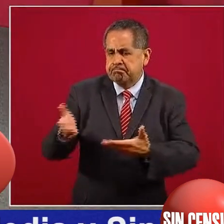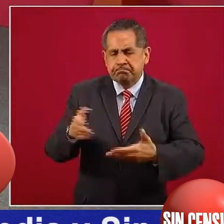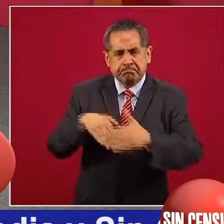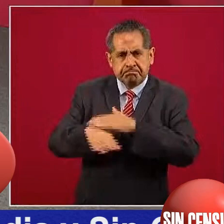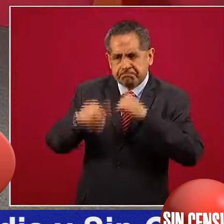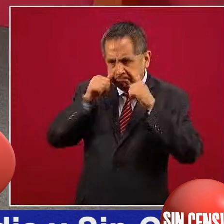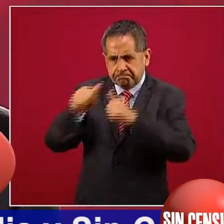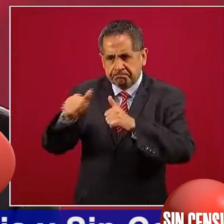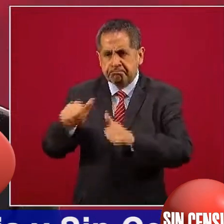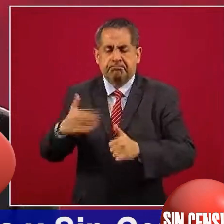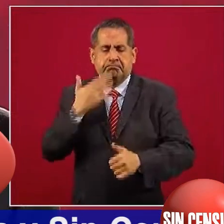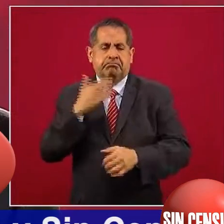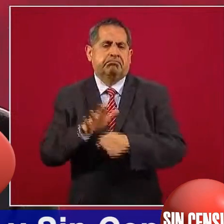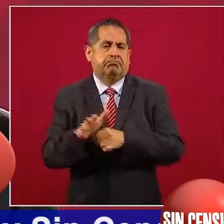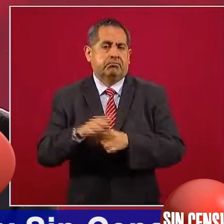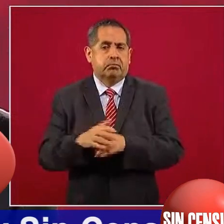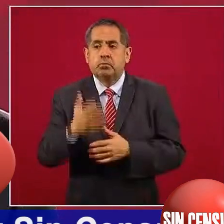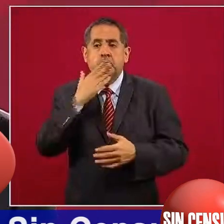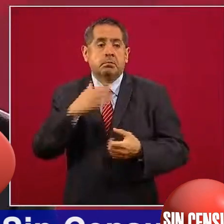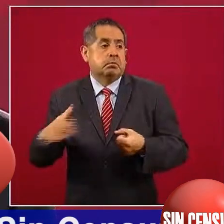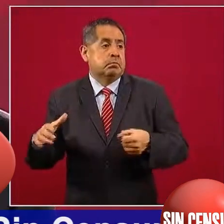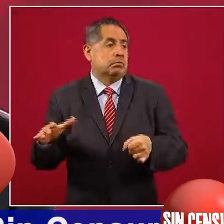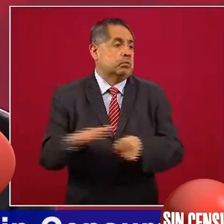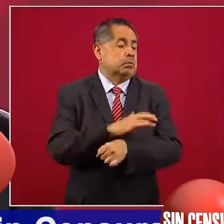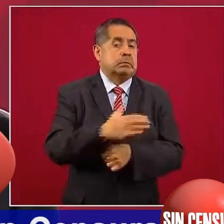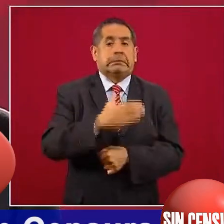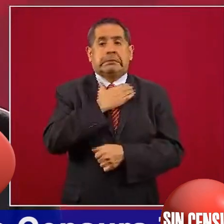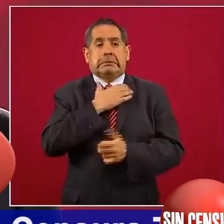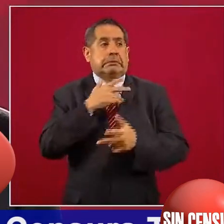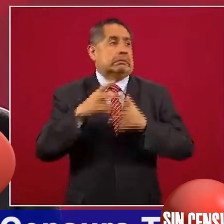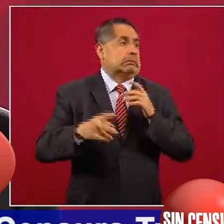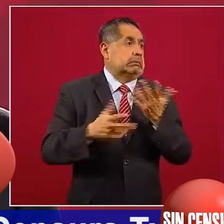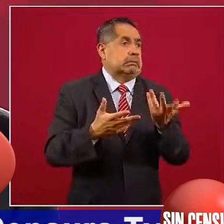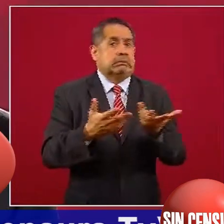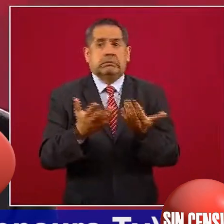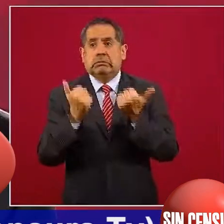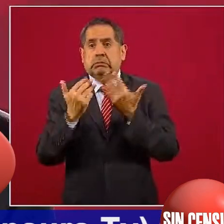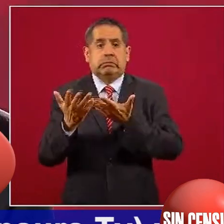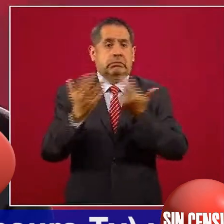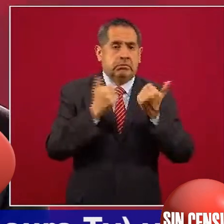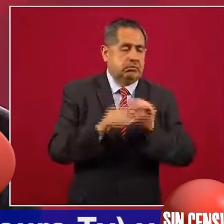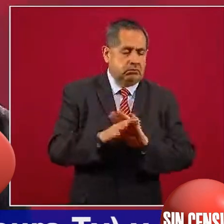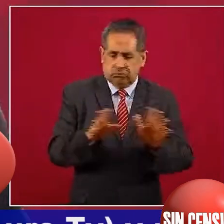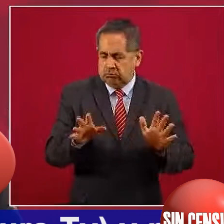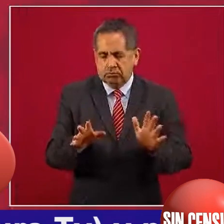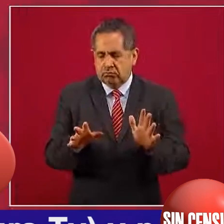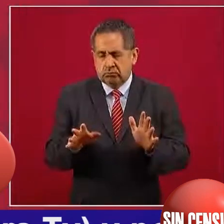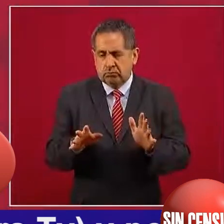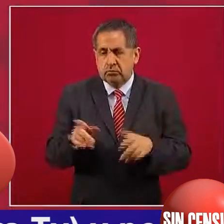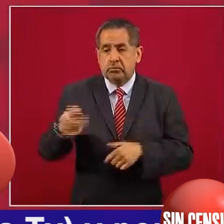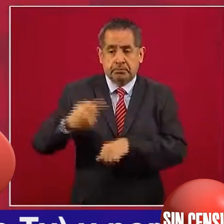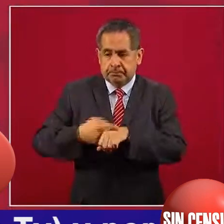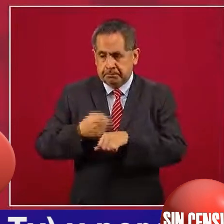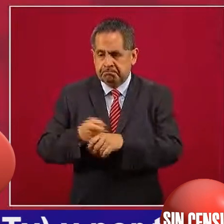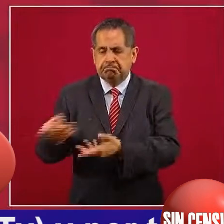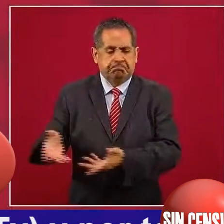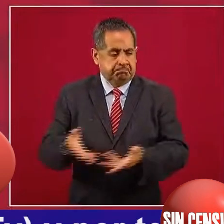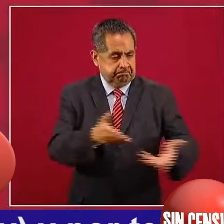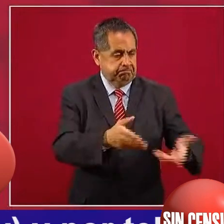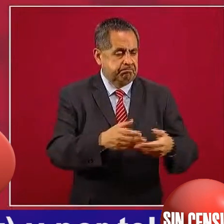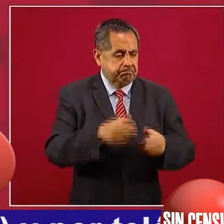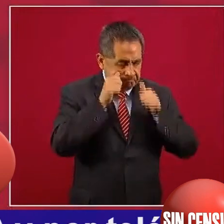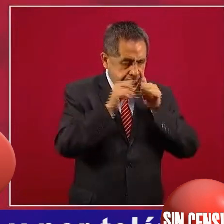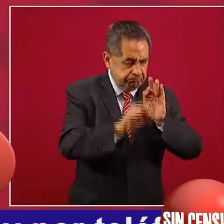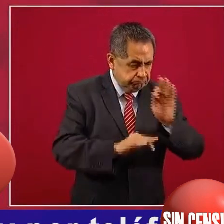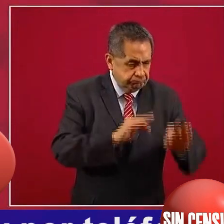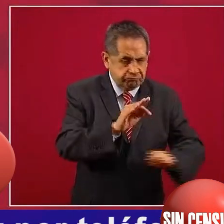haciendo. No hay un enfermo que se quede sin una cama, sin